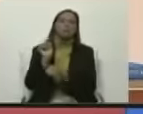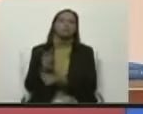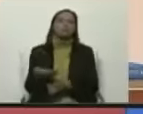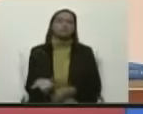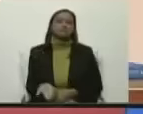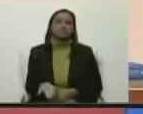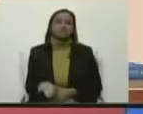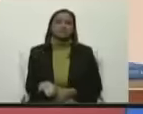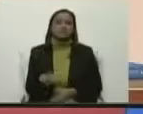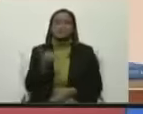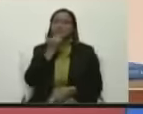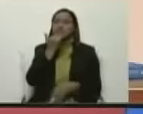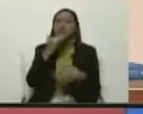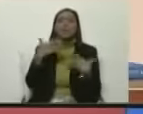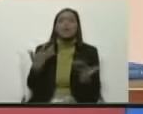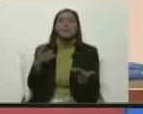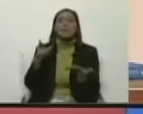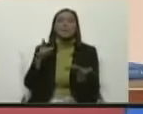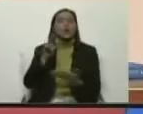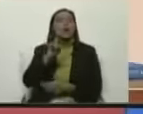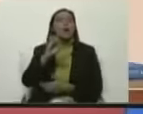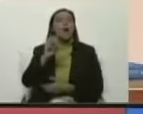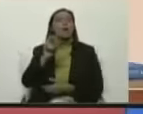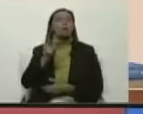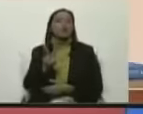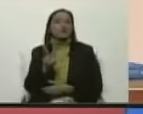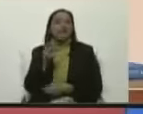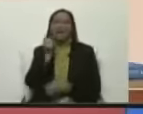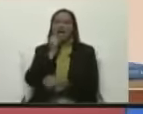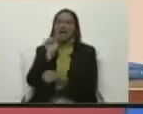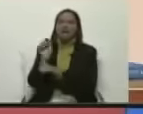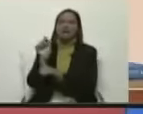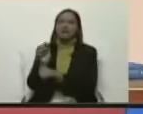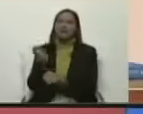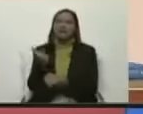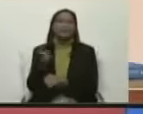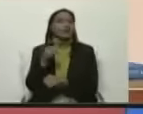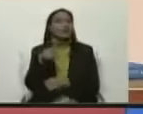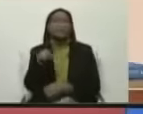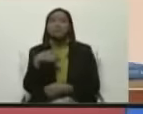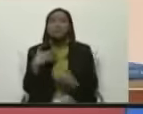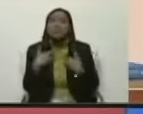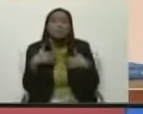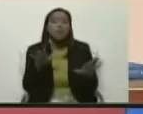de lo que ocurrió en la Universidad Central. A ellos no les importan los muertos aquí en Venezuela.